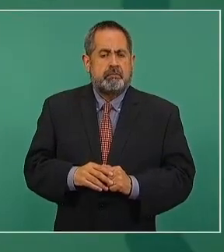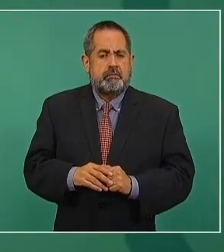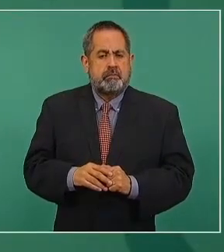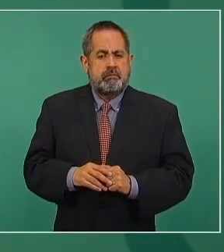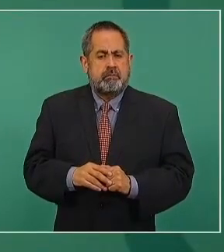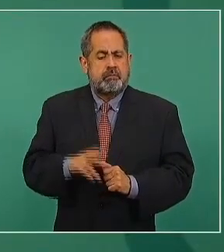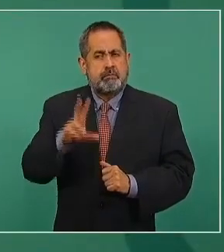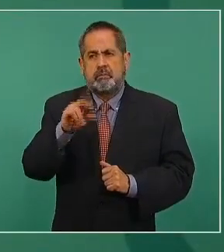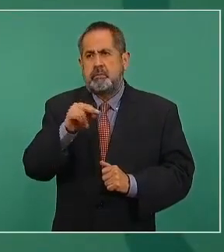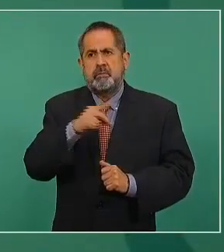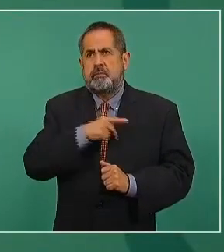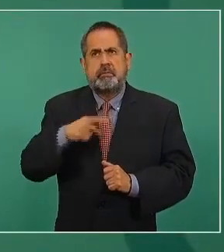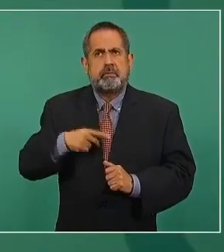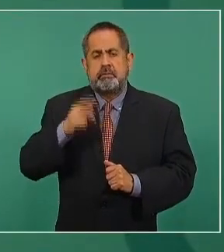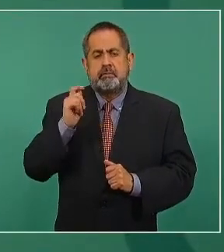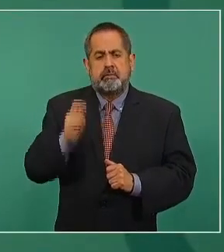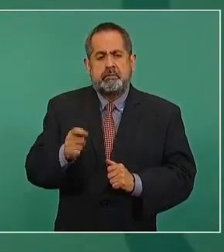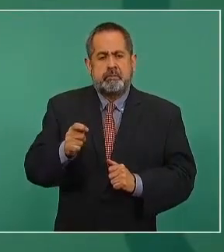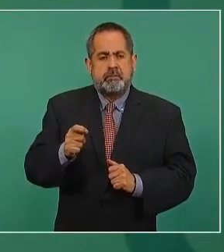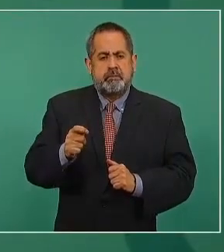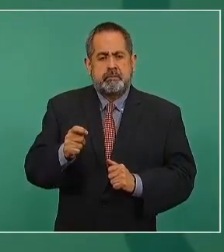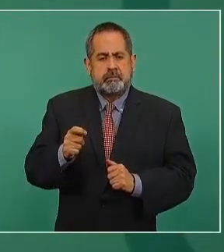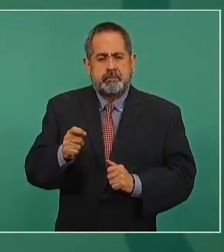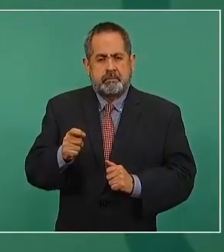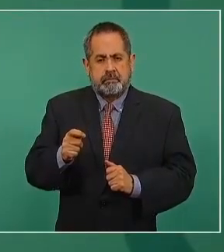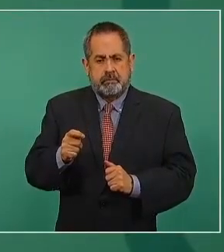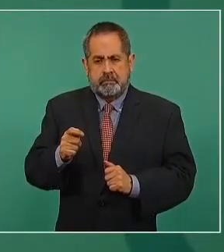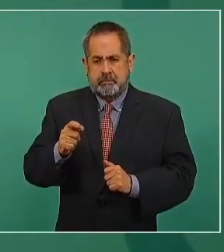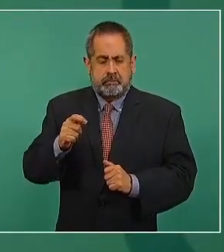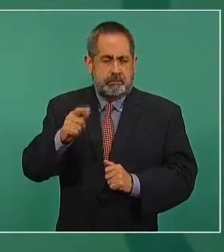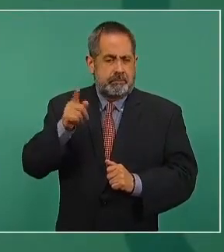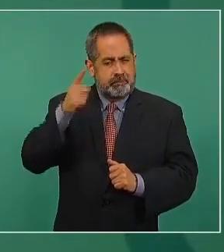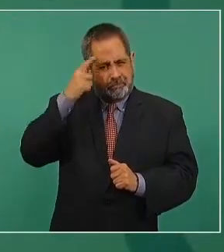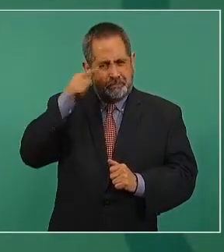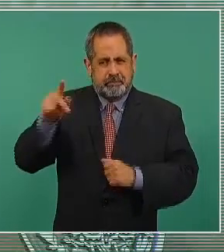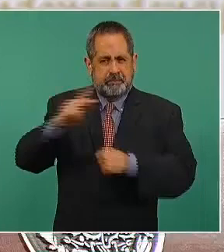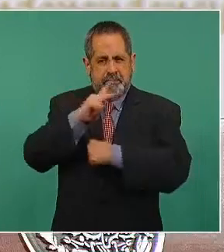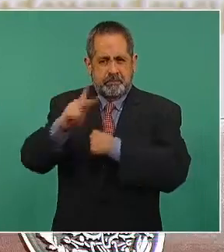no se debe de aislar a Cuba